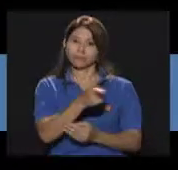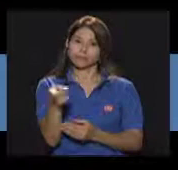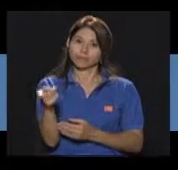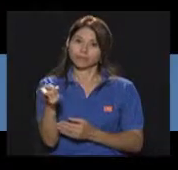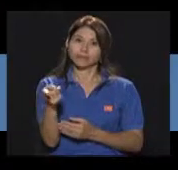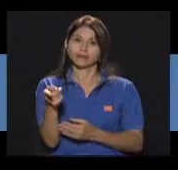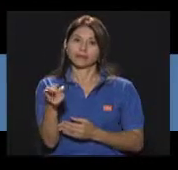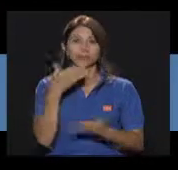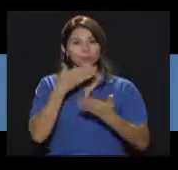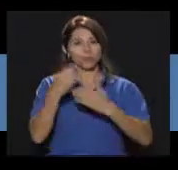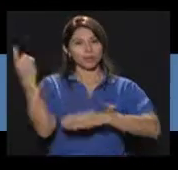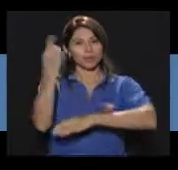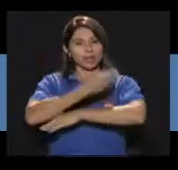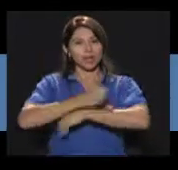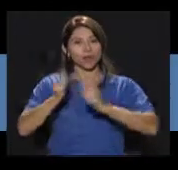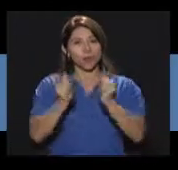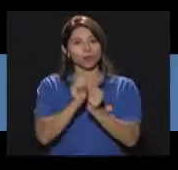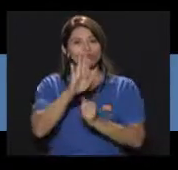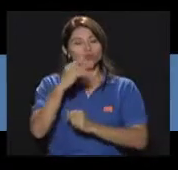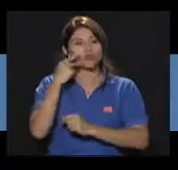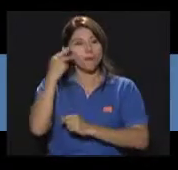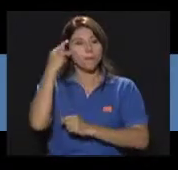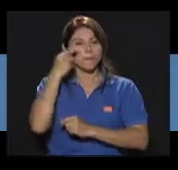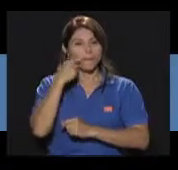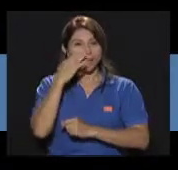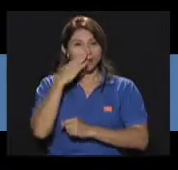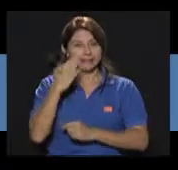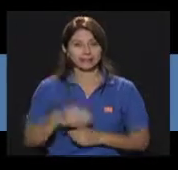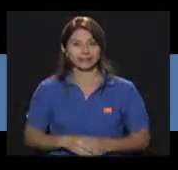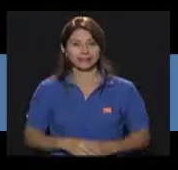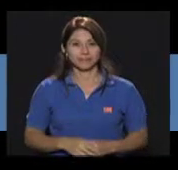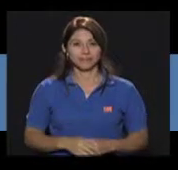Te tendrán un buen día con tus papás.